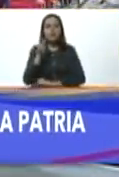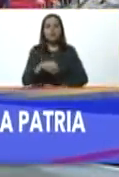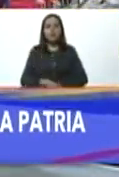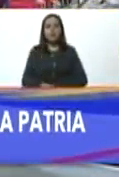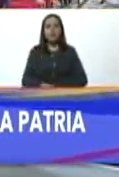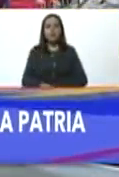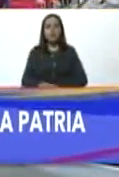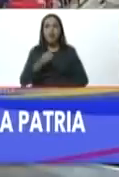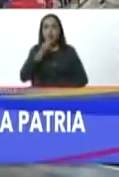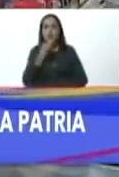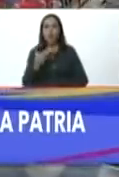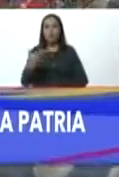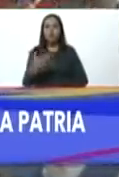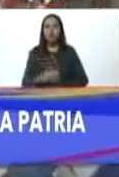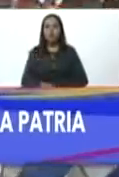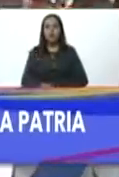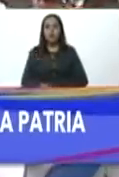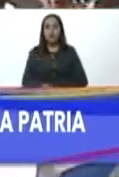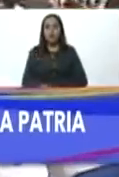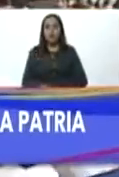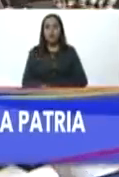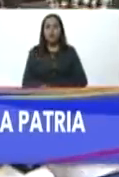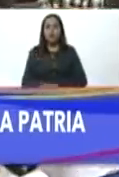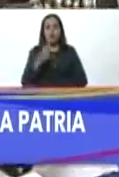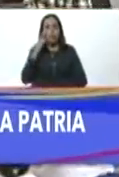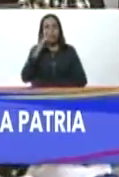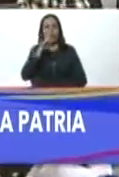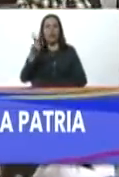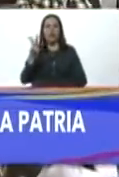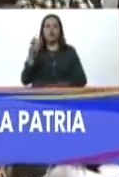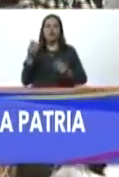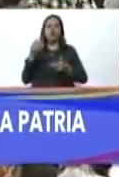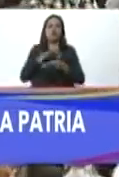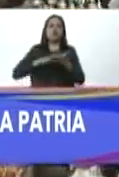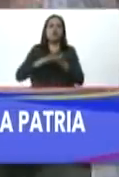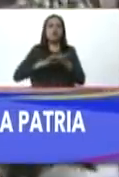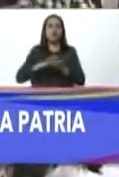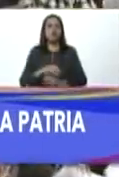Qué bonito ver resultados.